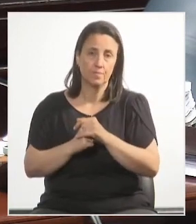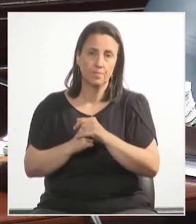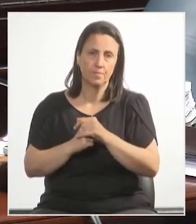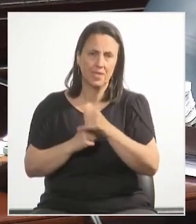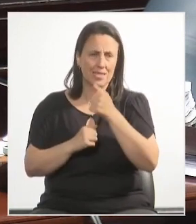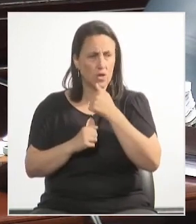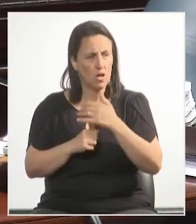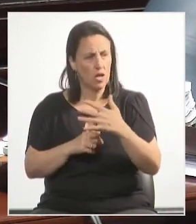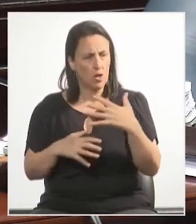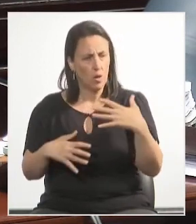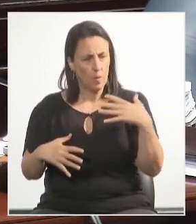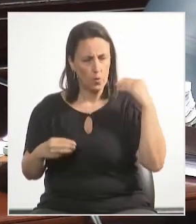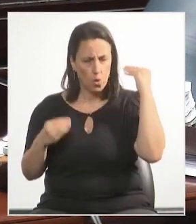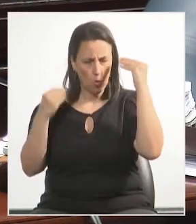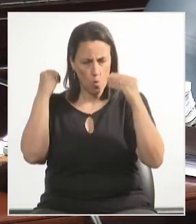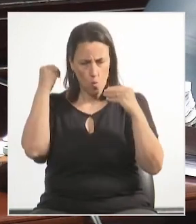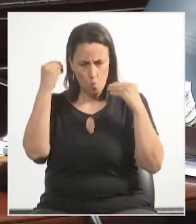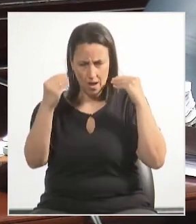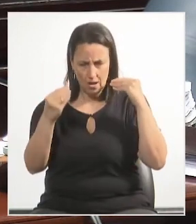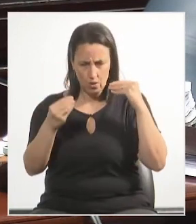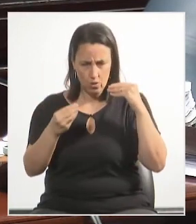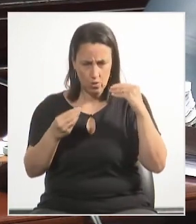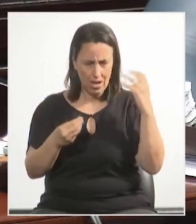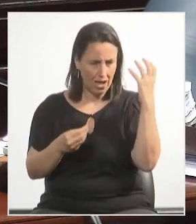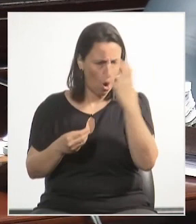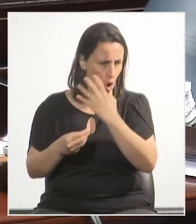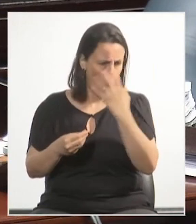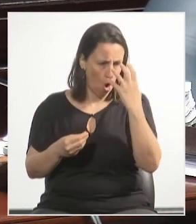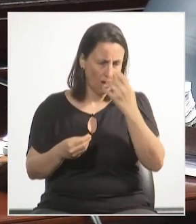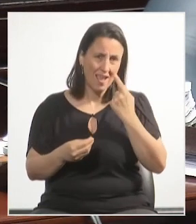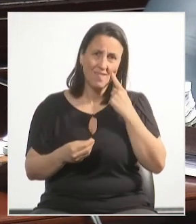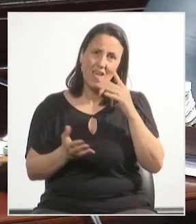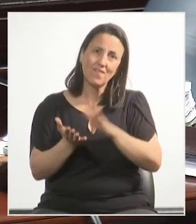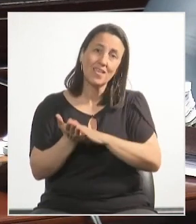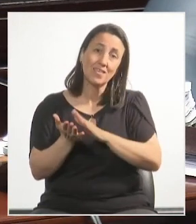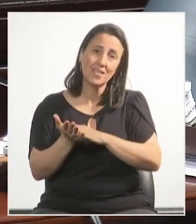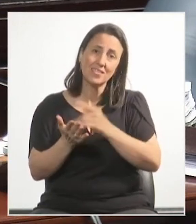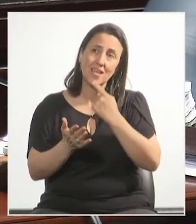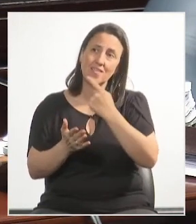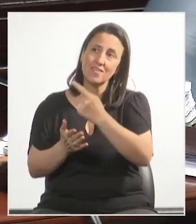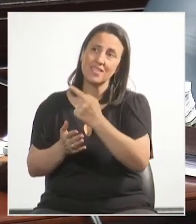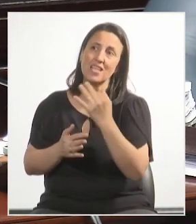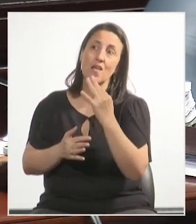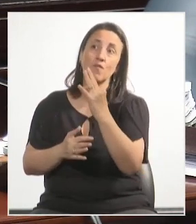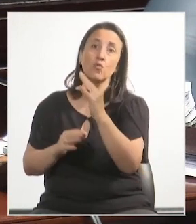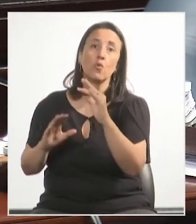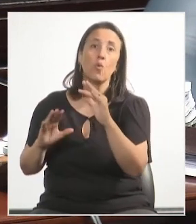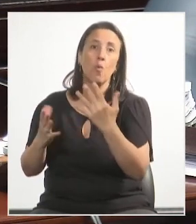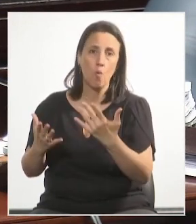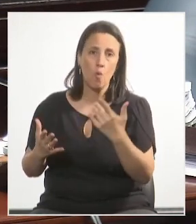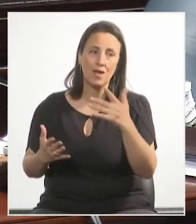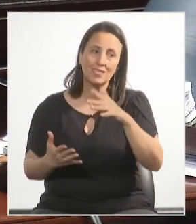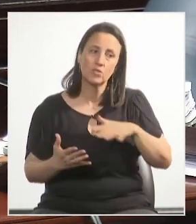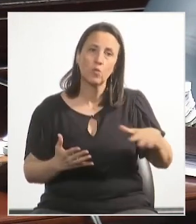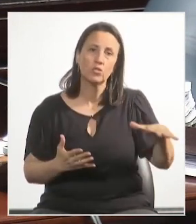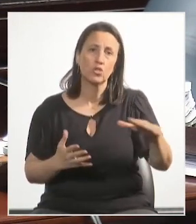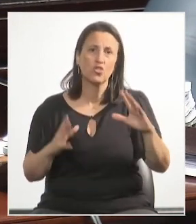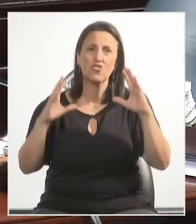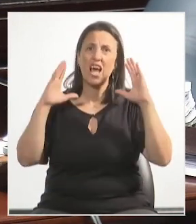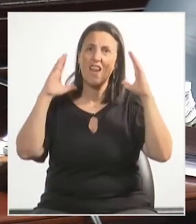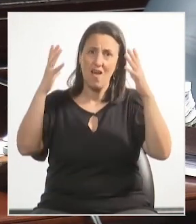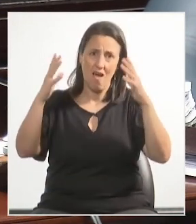historiador abrumado por la trágica evidencia dicte el veredicto del futuro ante este fenómeno